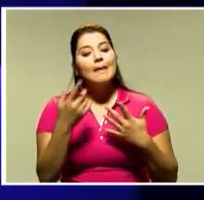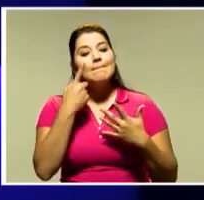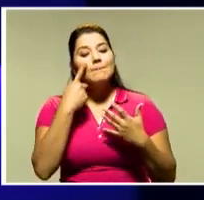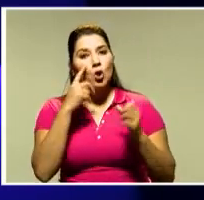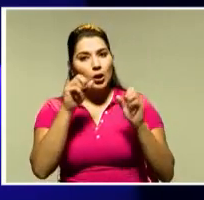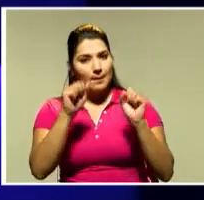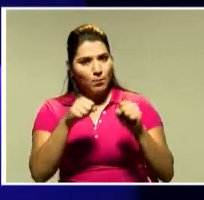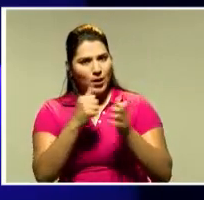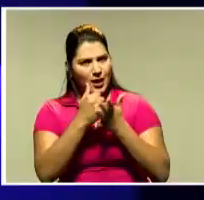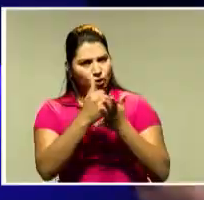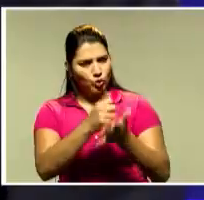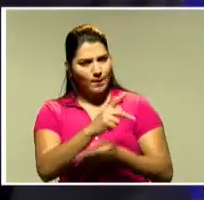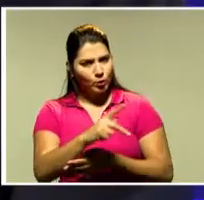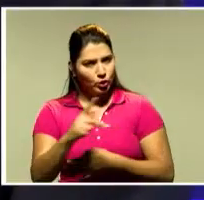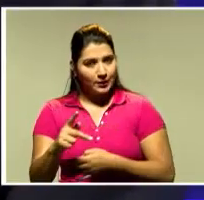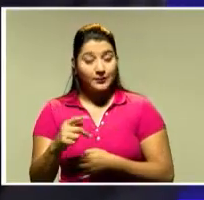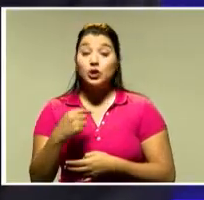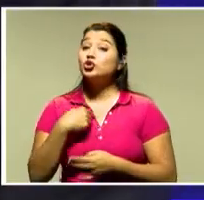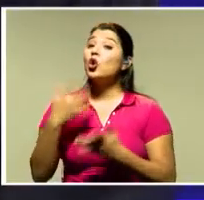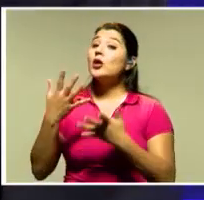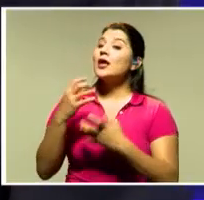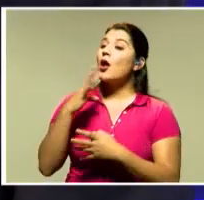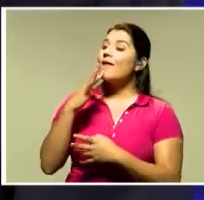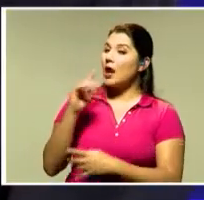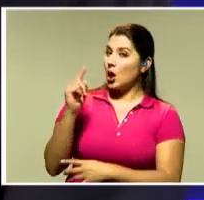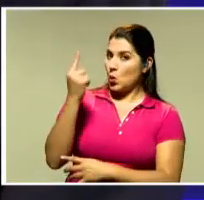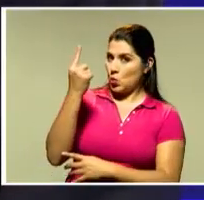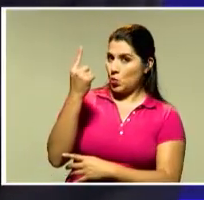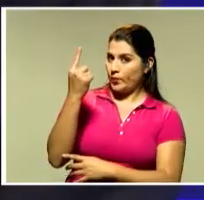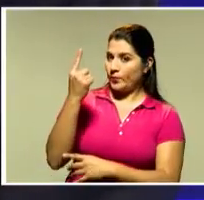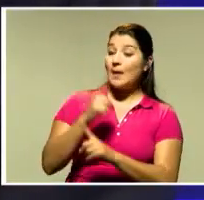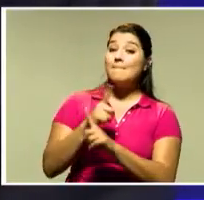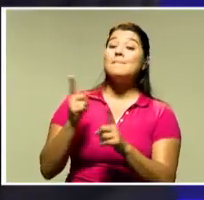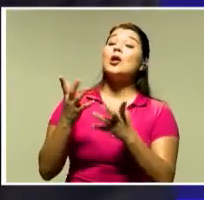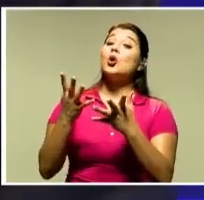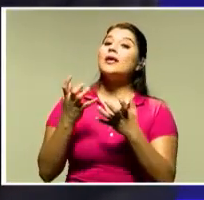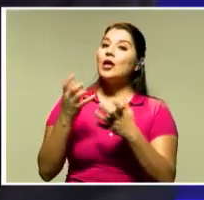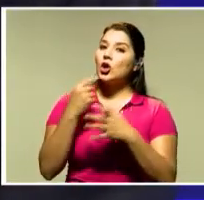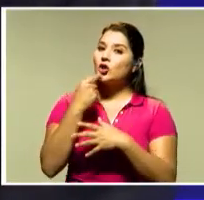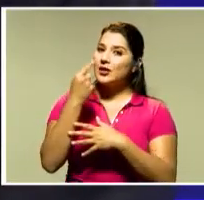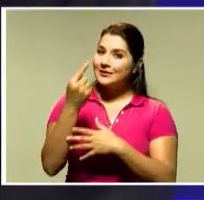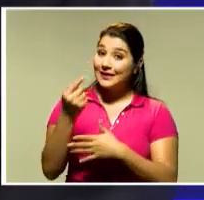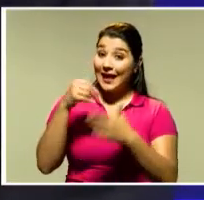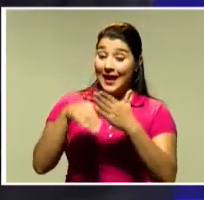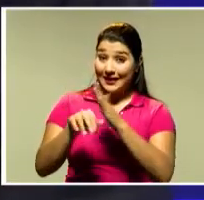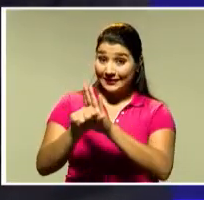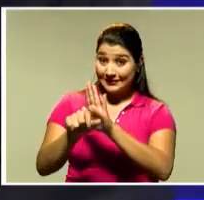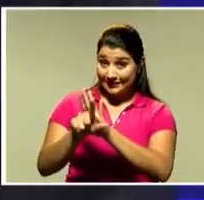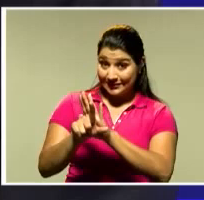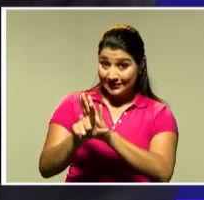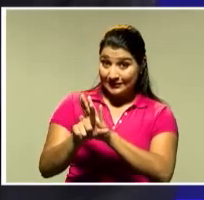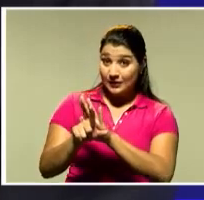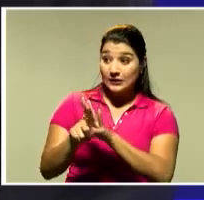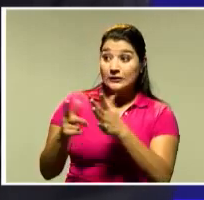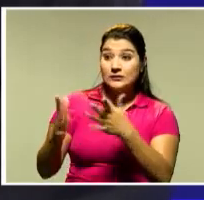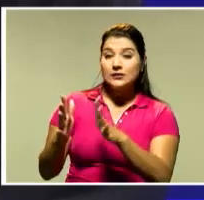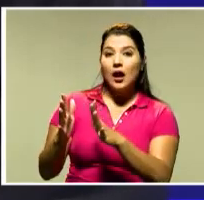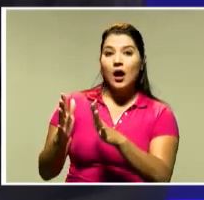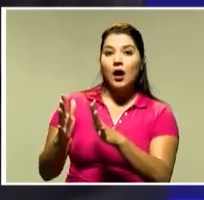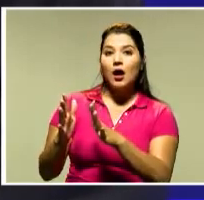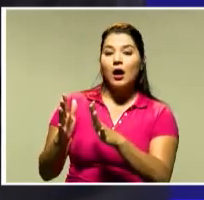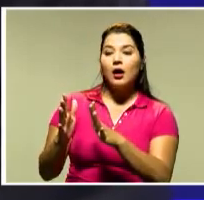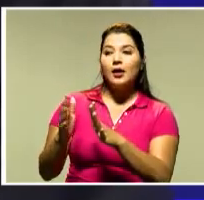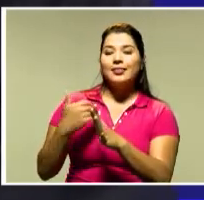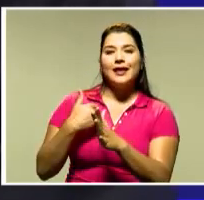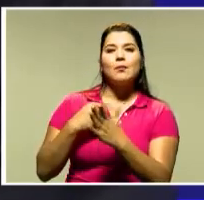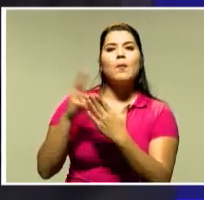en su provincia natal? Le voy a hablar de uno enseguida, pero quiero decir que en el Congreso hay proyectos que impactan a todas